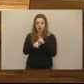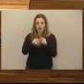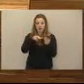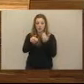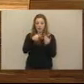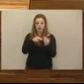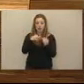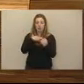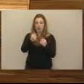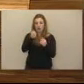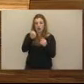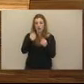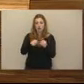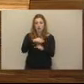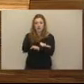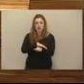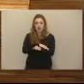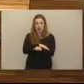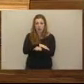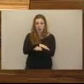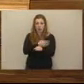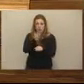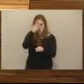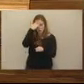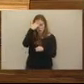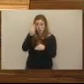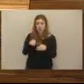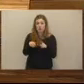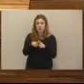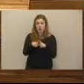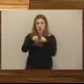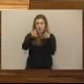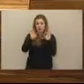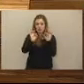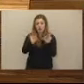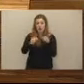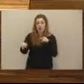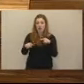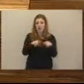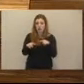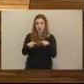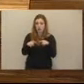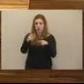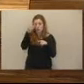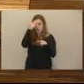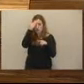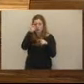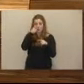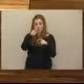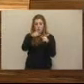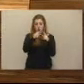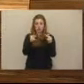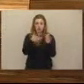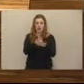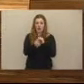los Estados soberanos a las corporaciones empresariales. La decisión soberana del pueblo asturiano de negarse a